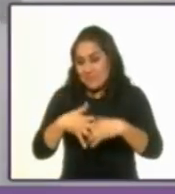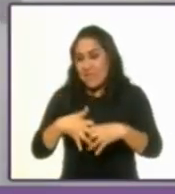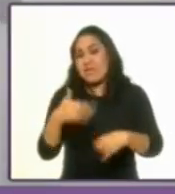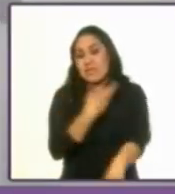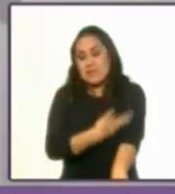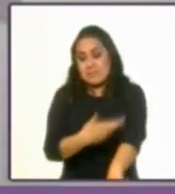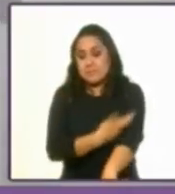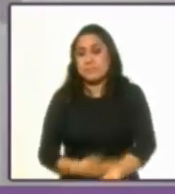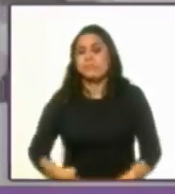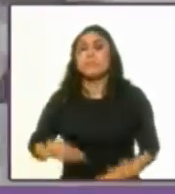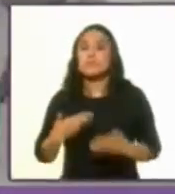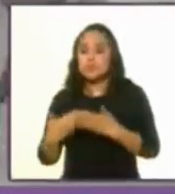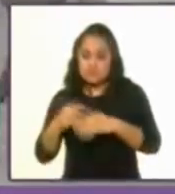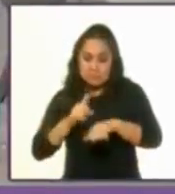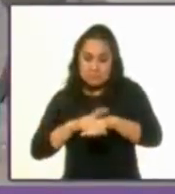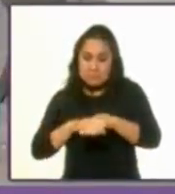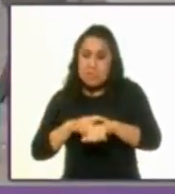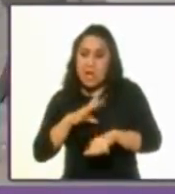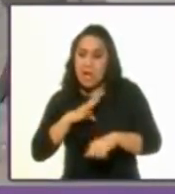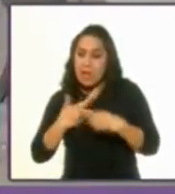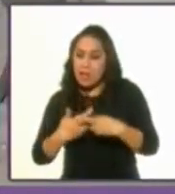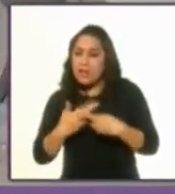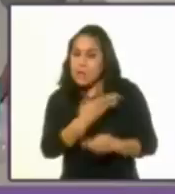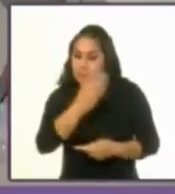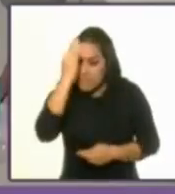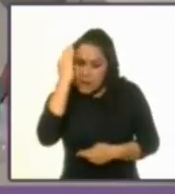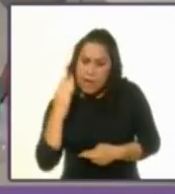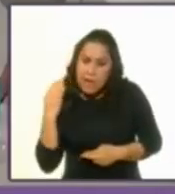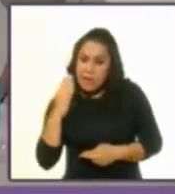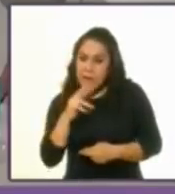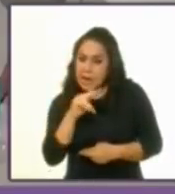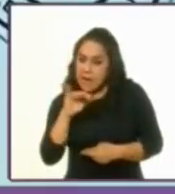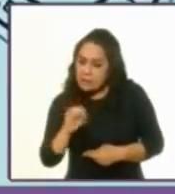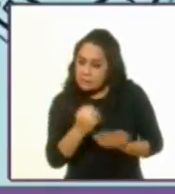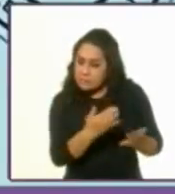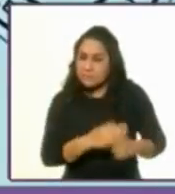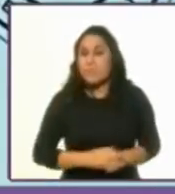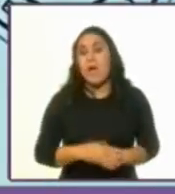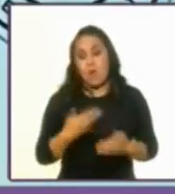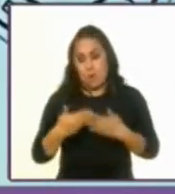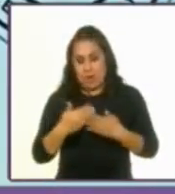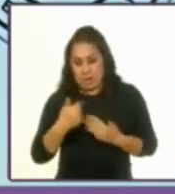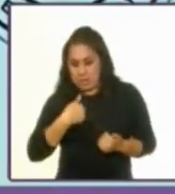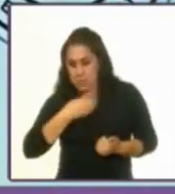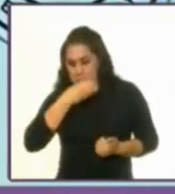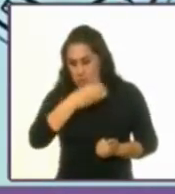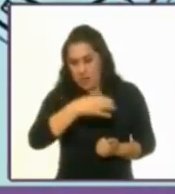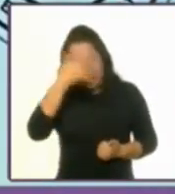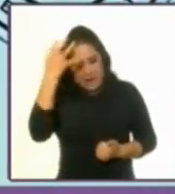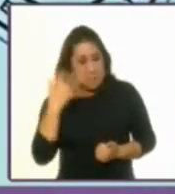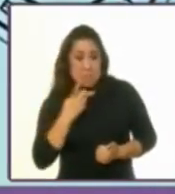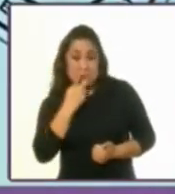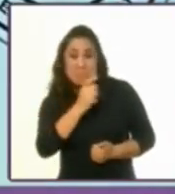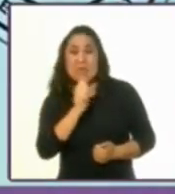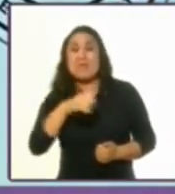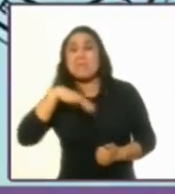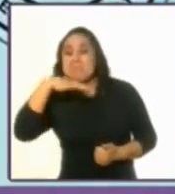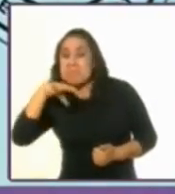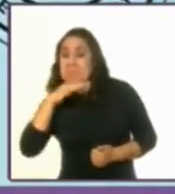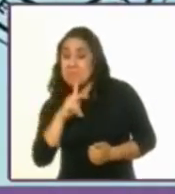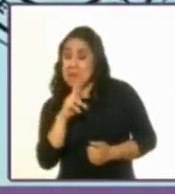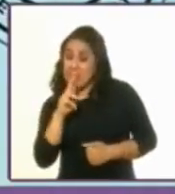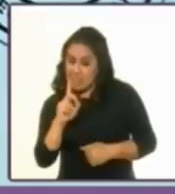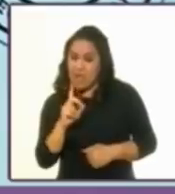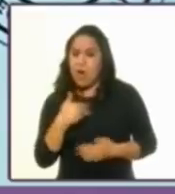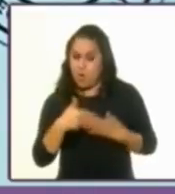segundos de este bloque a la candidata alejandra barrales pide la palabra adelante sí para contestarle a claudio imán que habla de la corrupción del perredé y